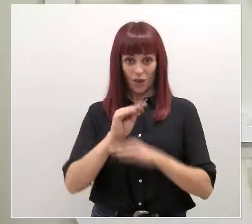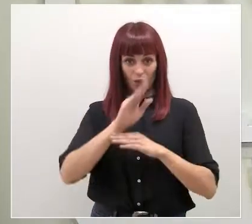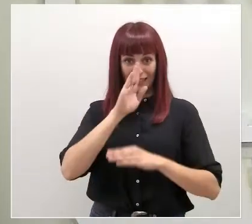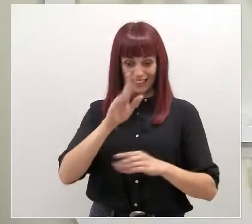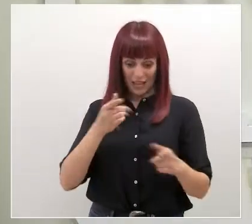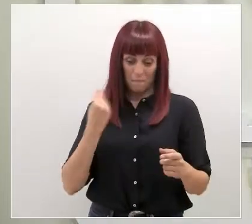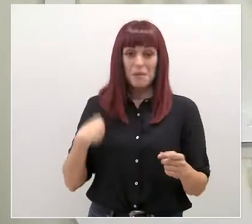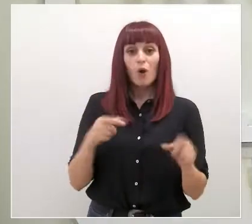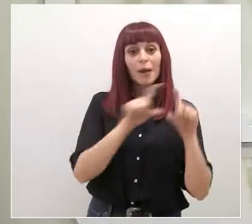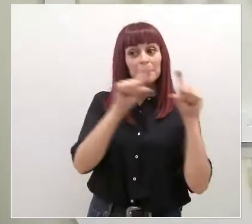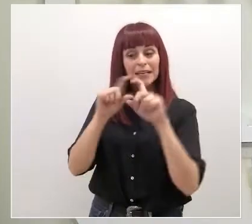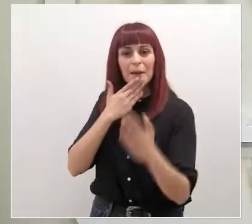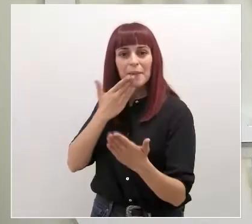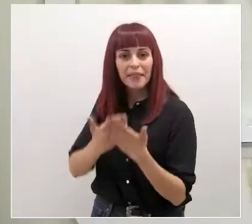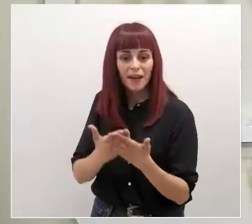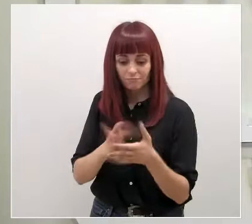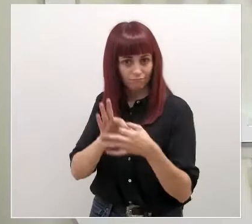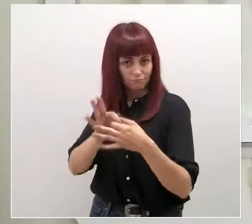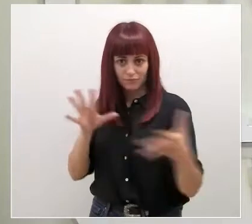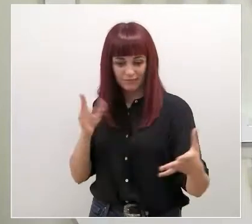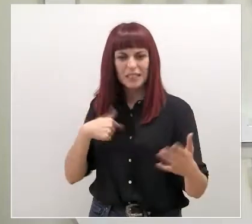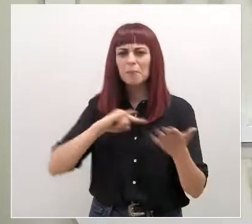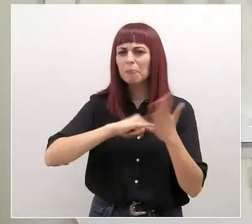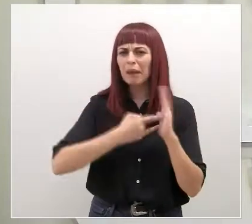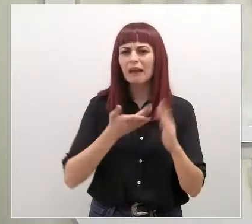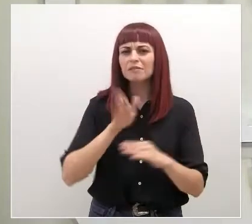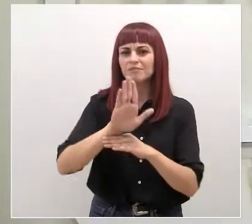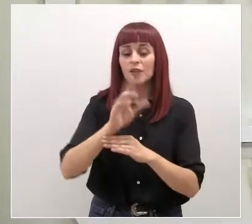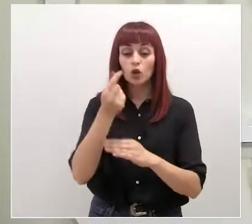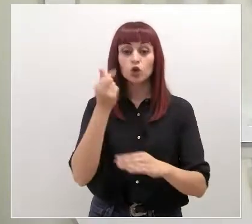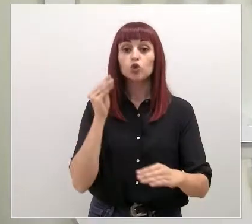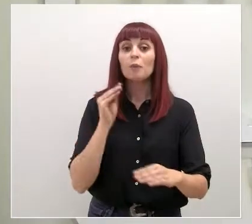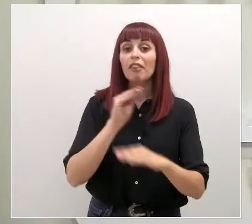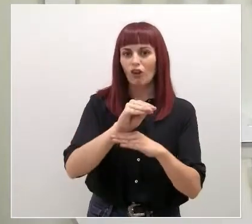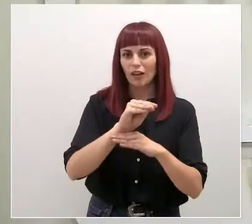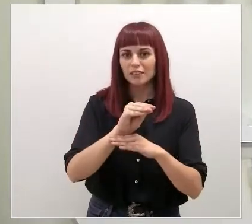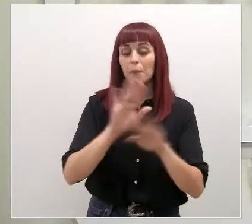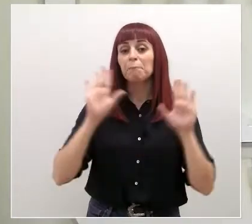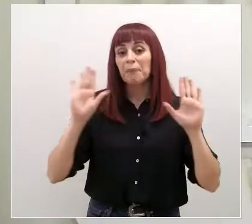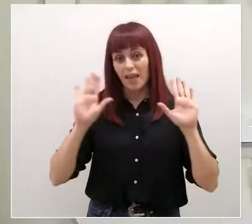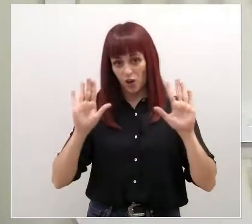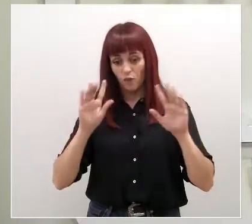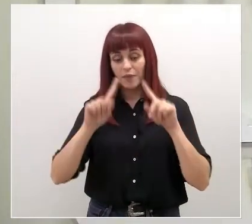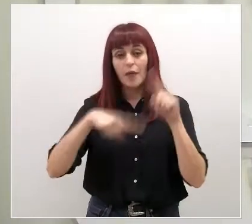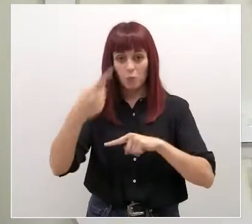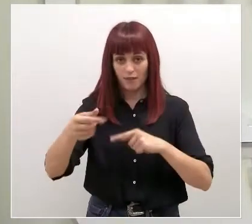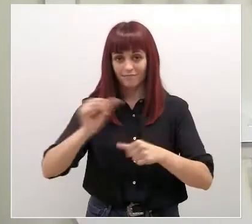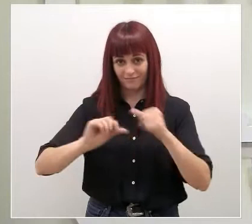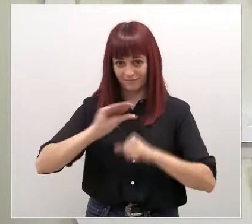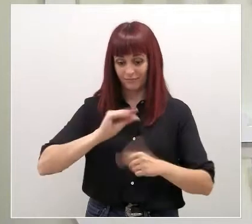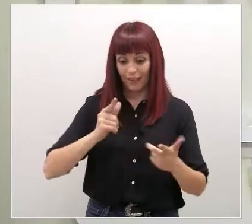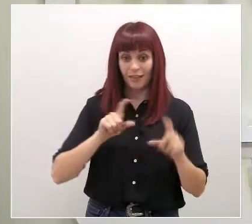las empresas. Este plan lo que ofrece son subvenciones condicionadas. Además,